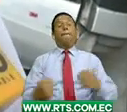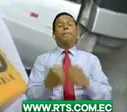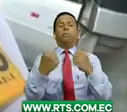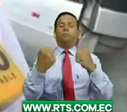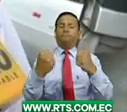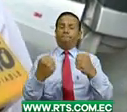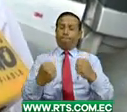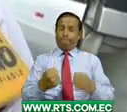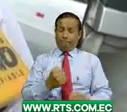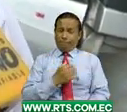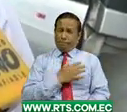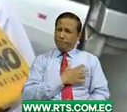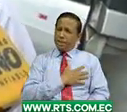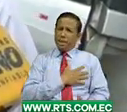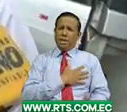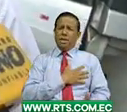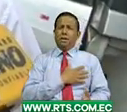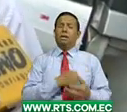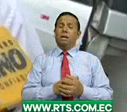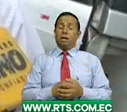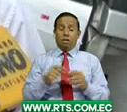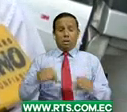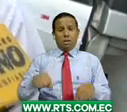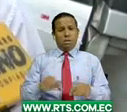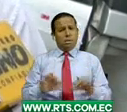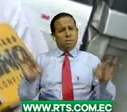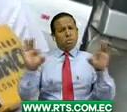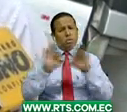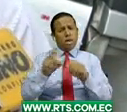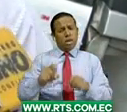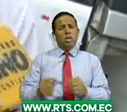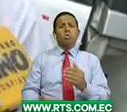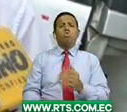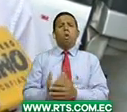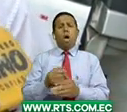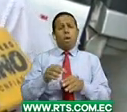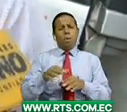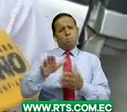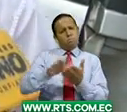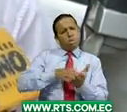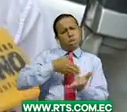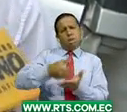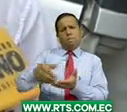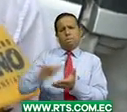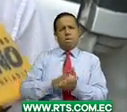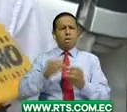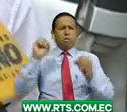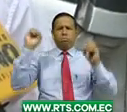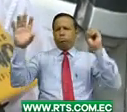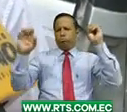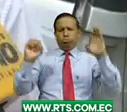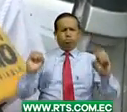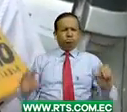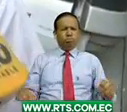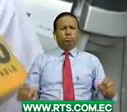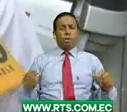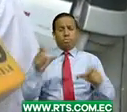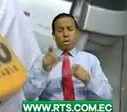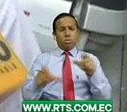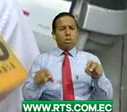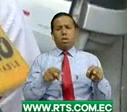La Primavera se ve, debe de haber mayor señalización porque están haciendo la reconstrucción de esta vía. Debe haber